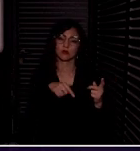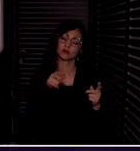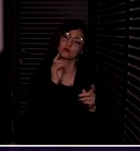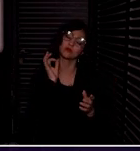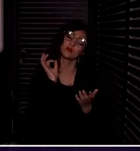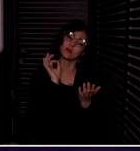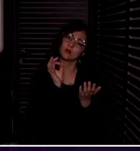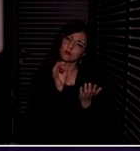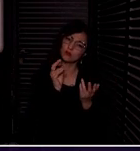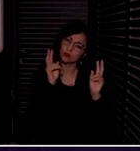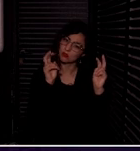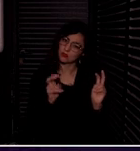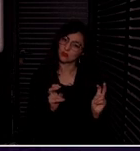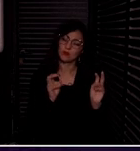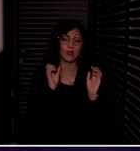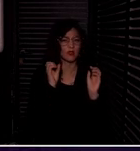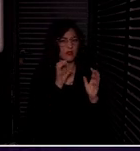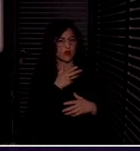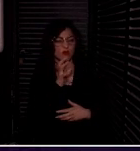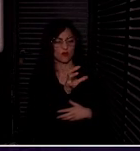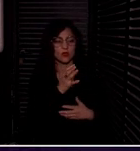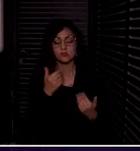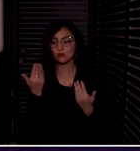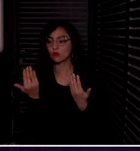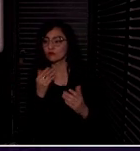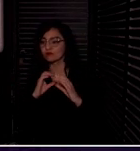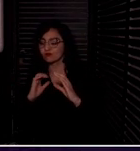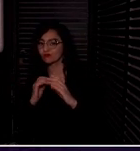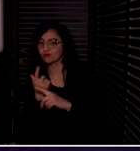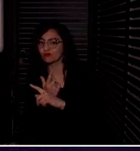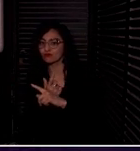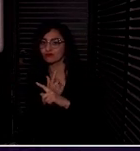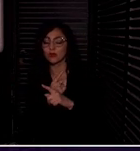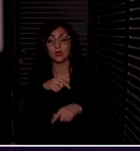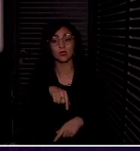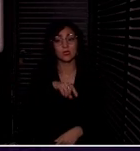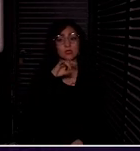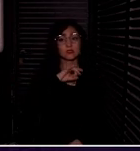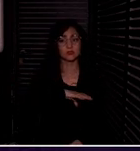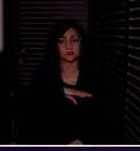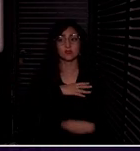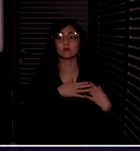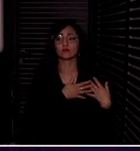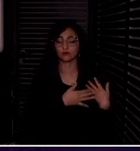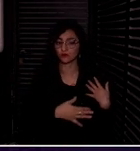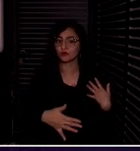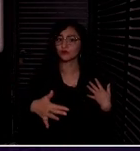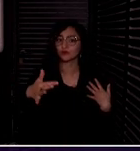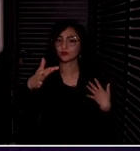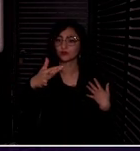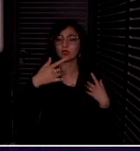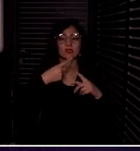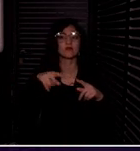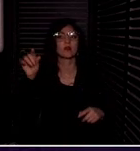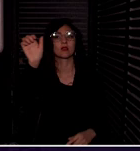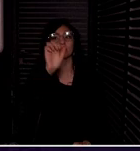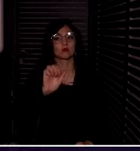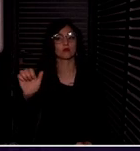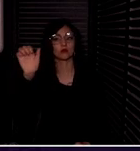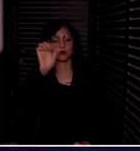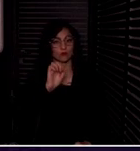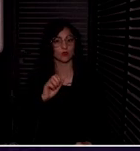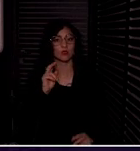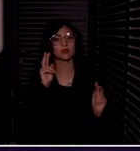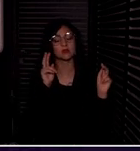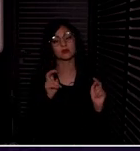odio necesitamos educación y competencia mediática. Sé que en Chile tienen una larga trayectoria a diferencia de Europa. Tienen la experiencia